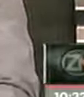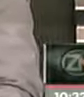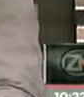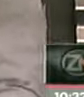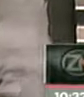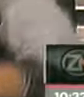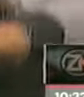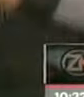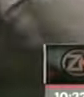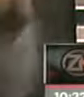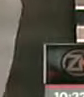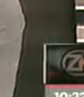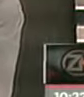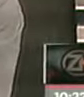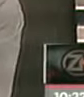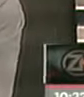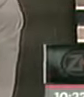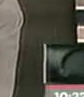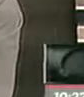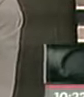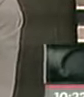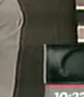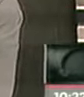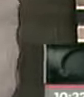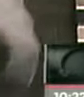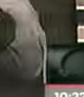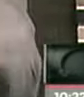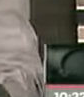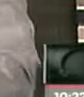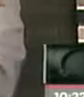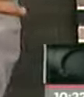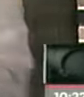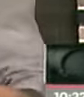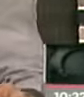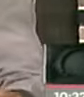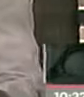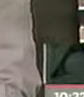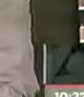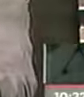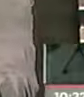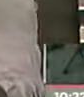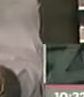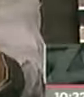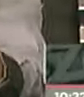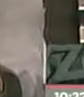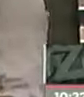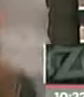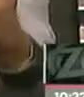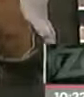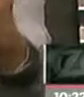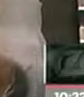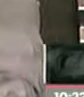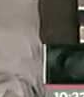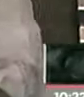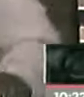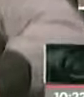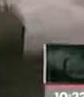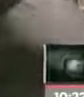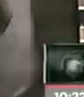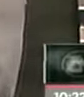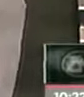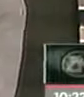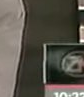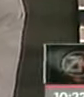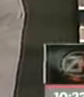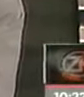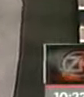imposibilidad fáctica de lograr sus objetivos, decidieron cortarle el agua, la luz, las medicinas